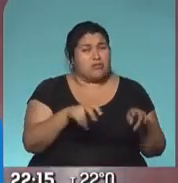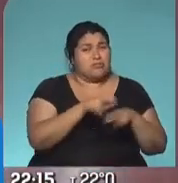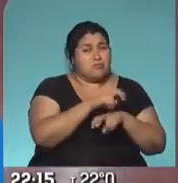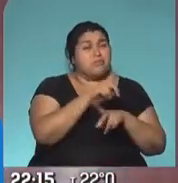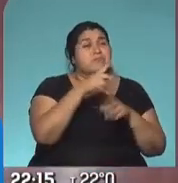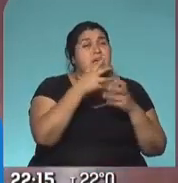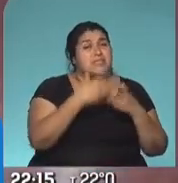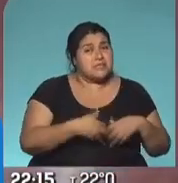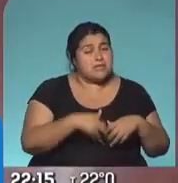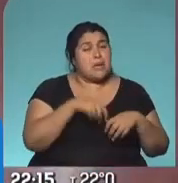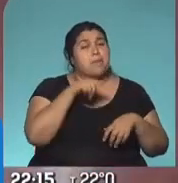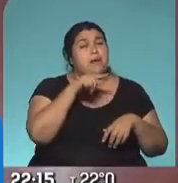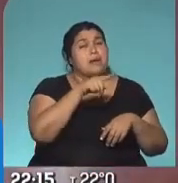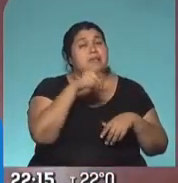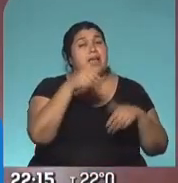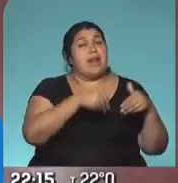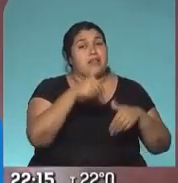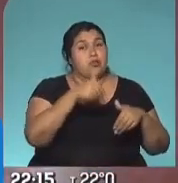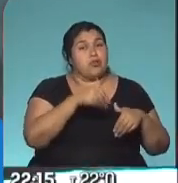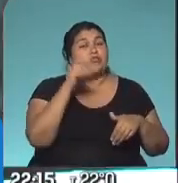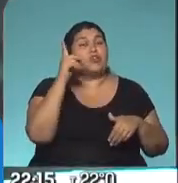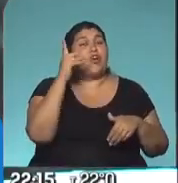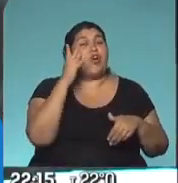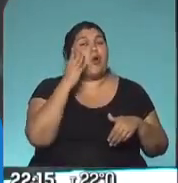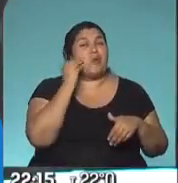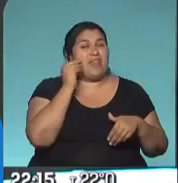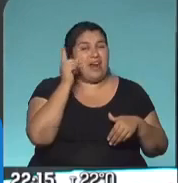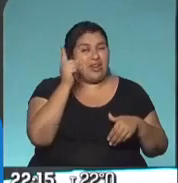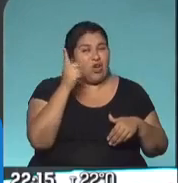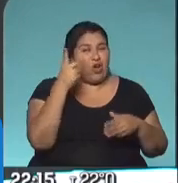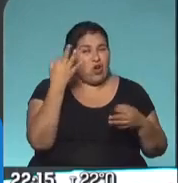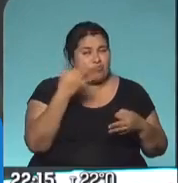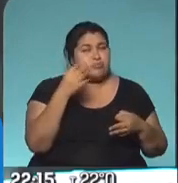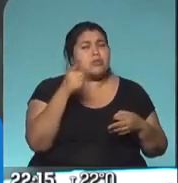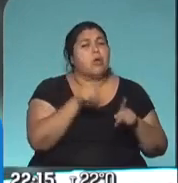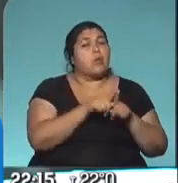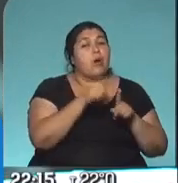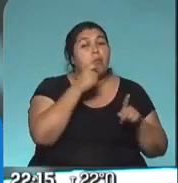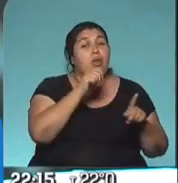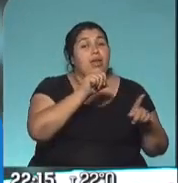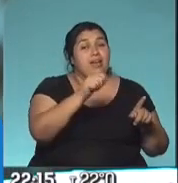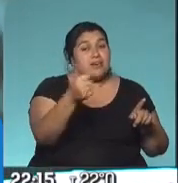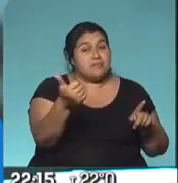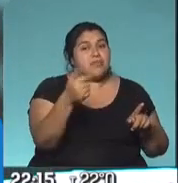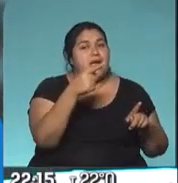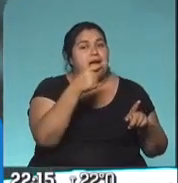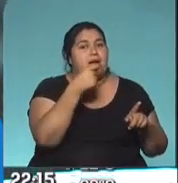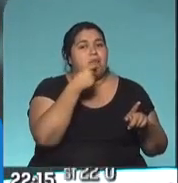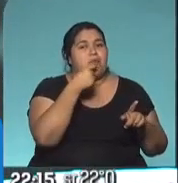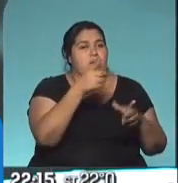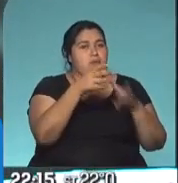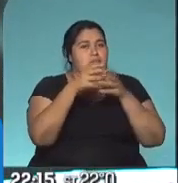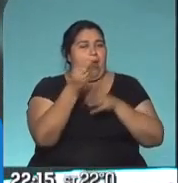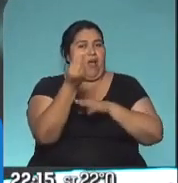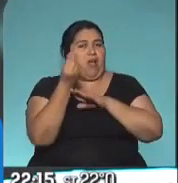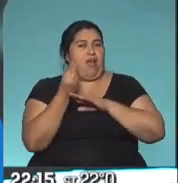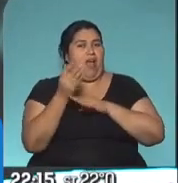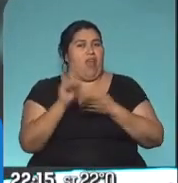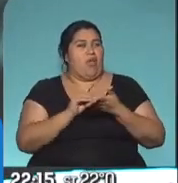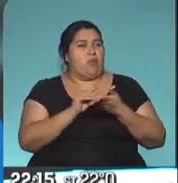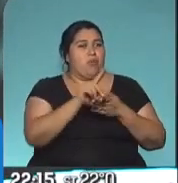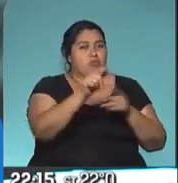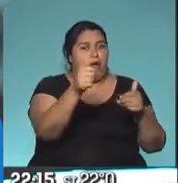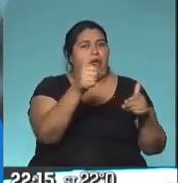sistema electoral británico es un sistema de circunscripción. El que gana una circunscripción se lleva al diputado, al legislador de